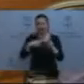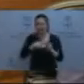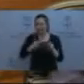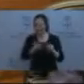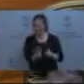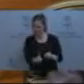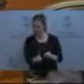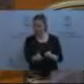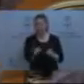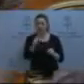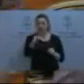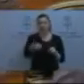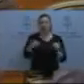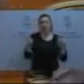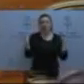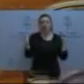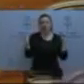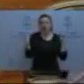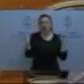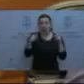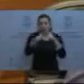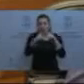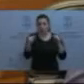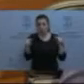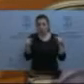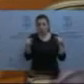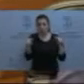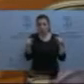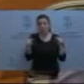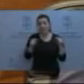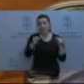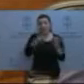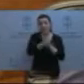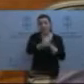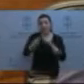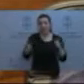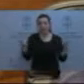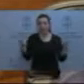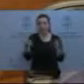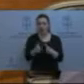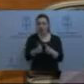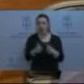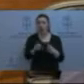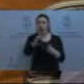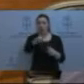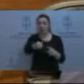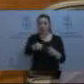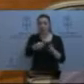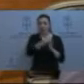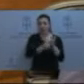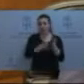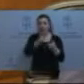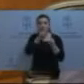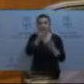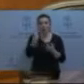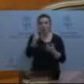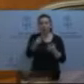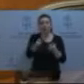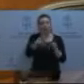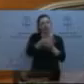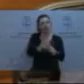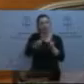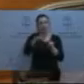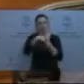Asturias está viviendo un invierno demográfico en el que no me voy a detener a relatar los datos porque son insistentemente dichos, pero es una situación verdaderamente